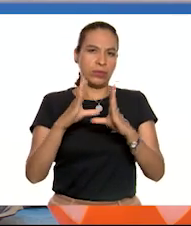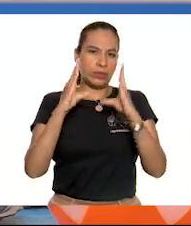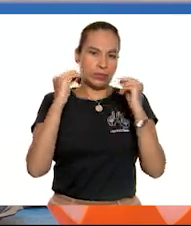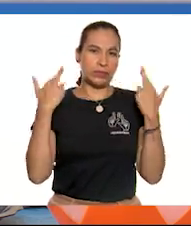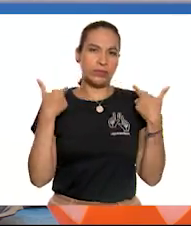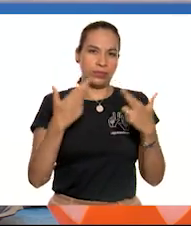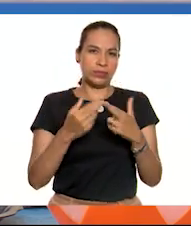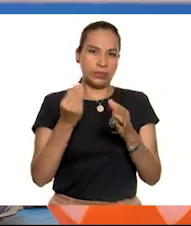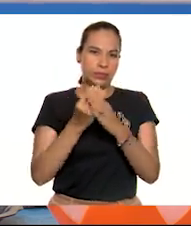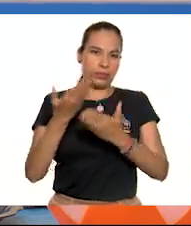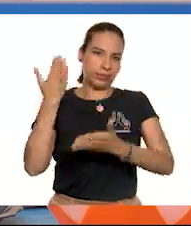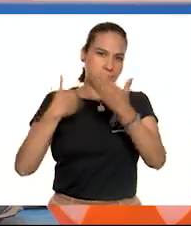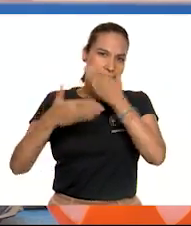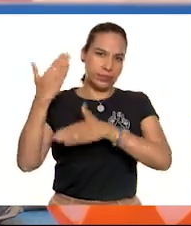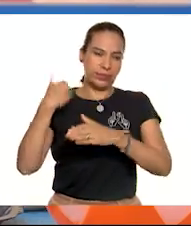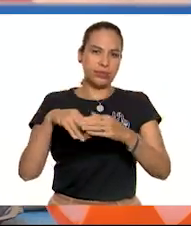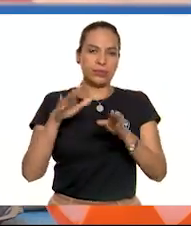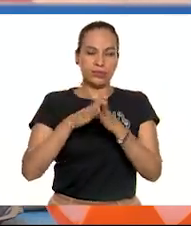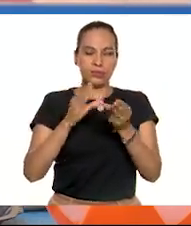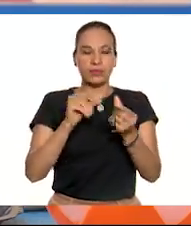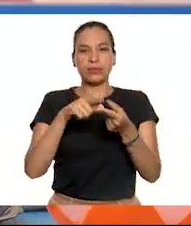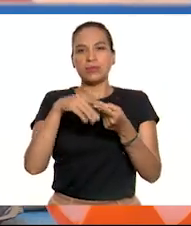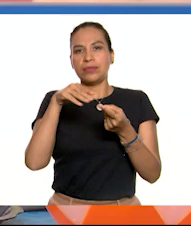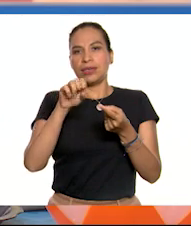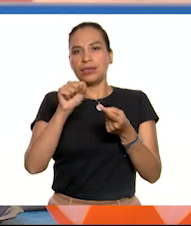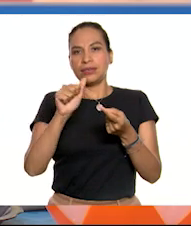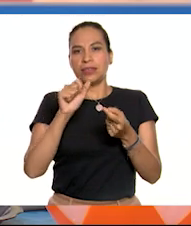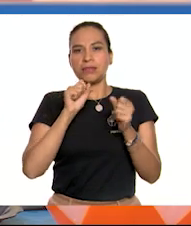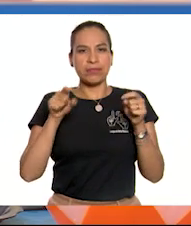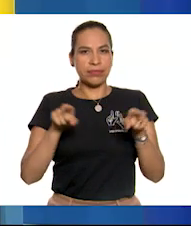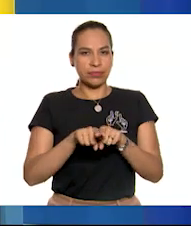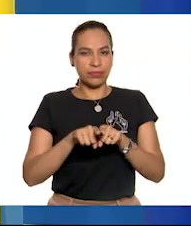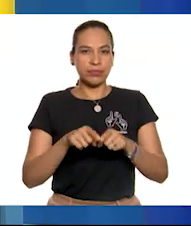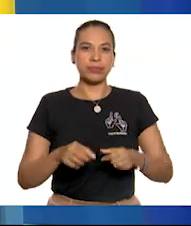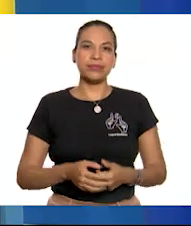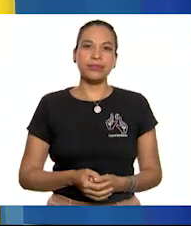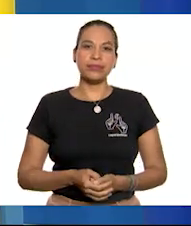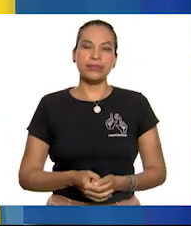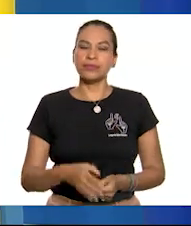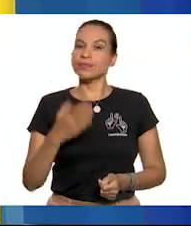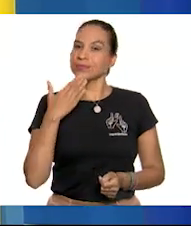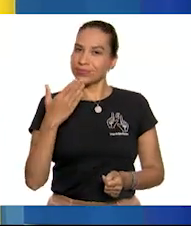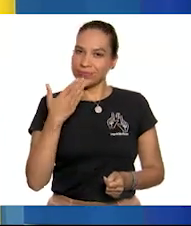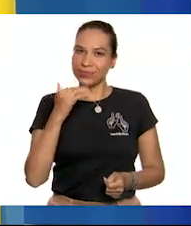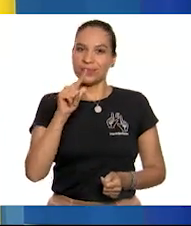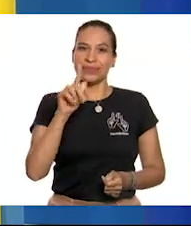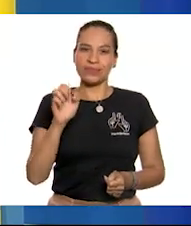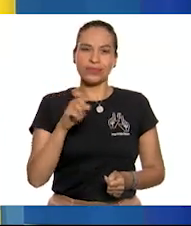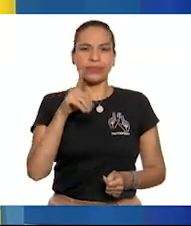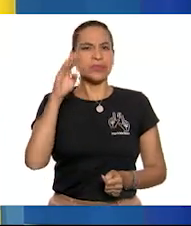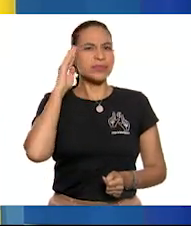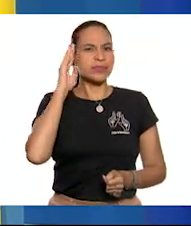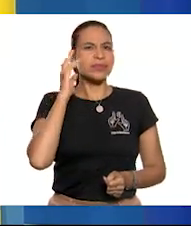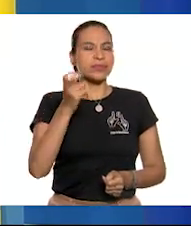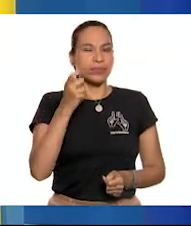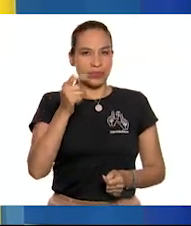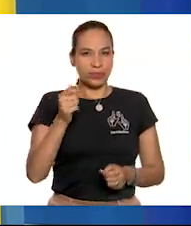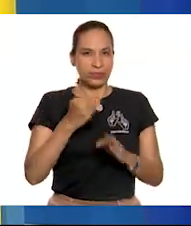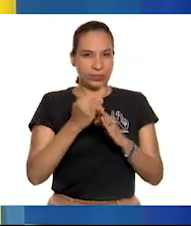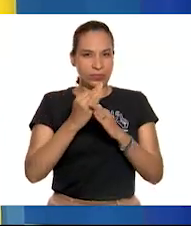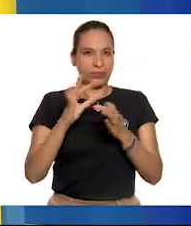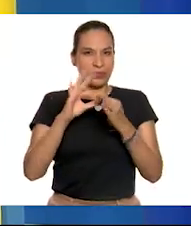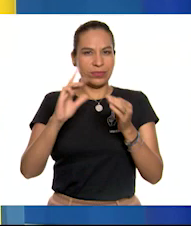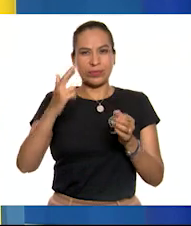la maestra la clase pasada, su masa es la misma. Muy bien, Ale. ¿Qué les parece que con este